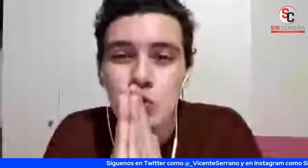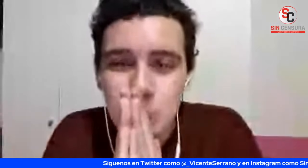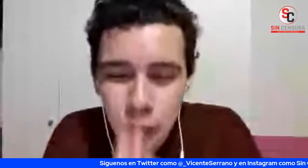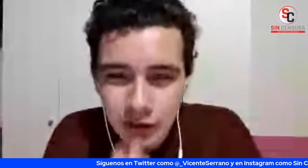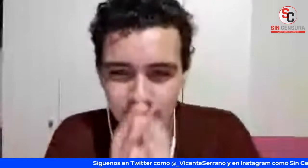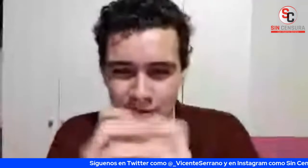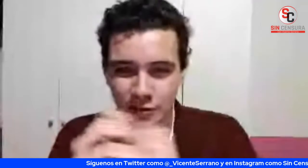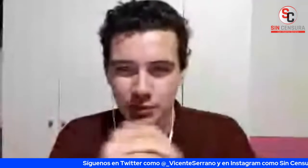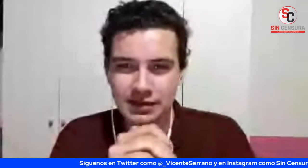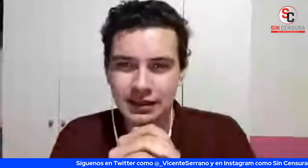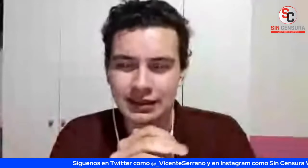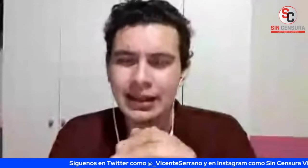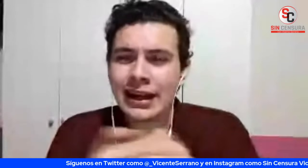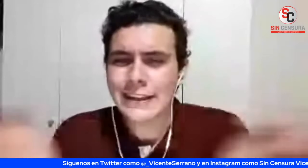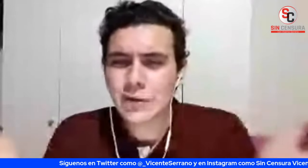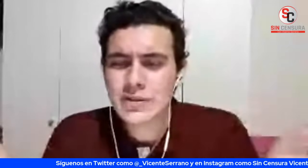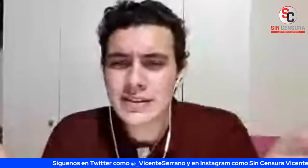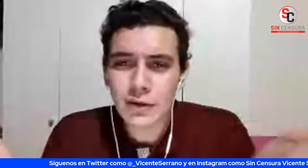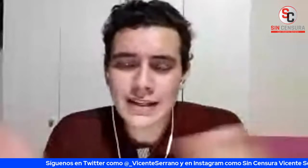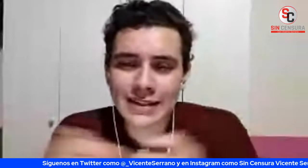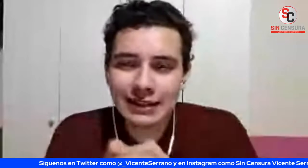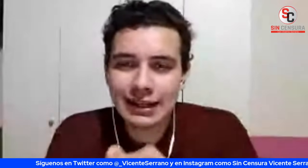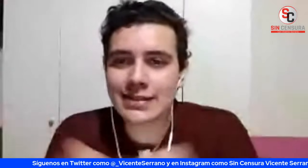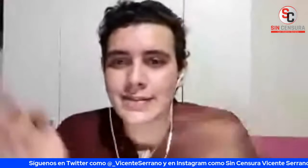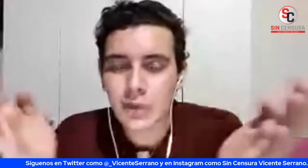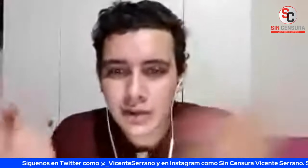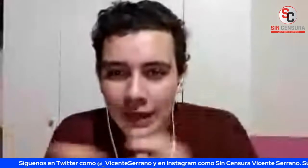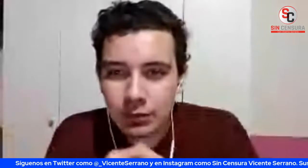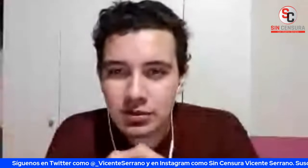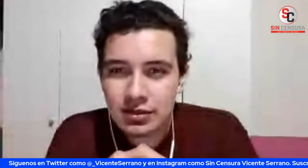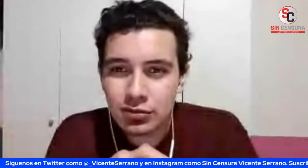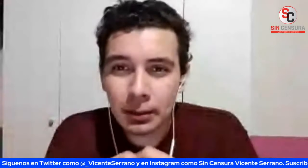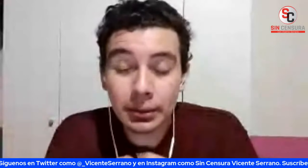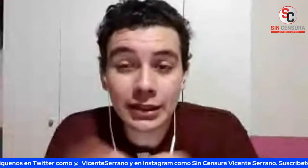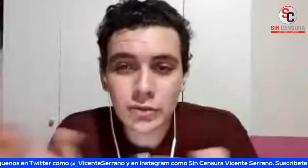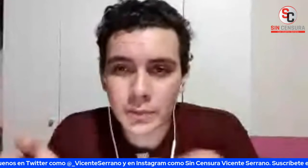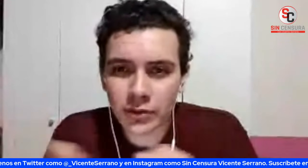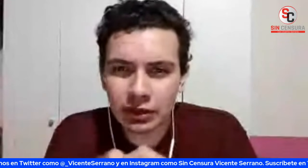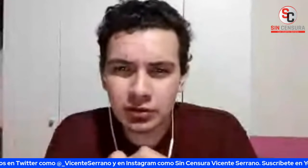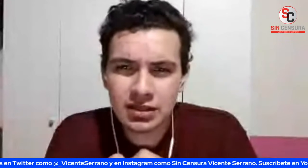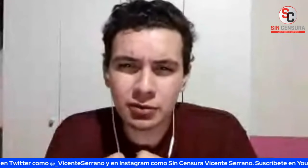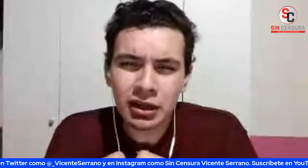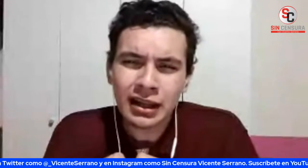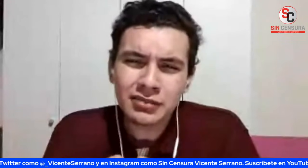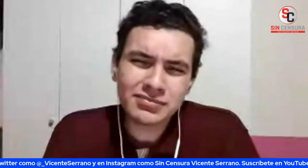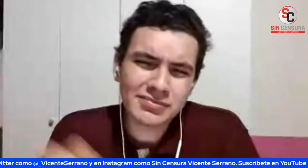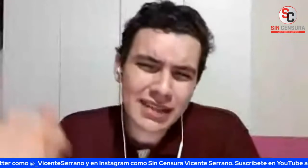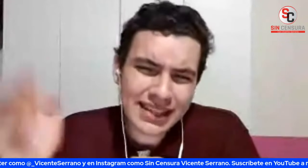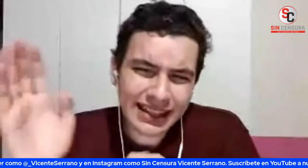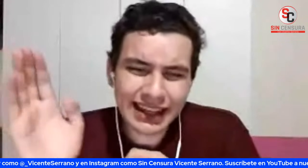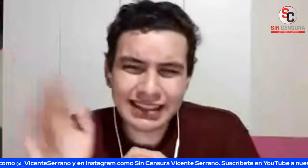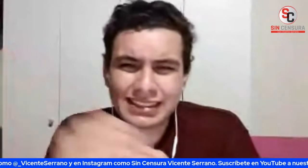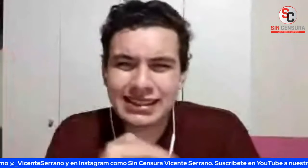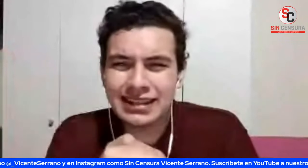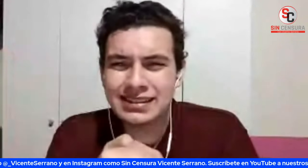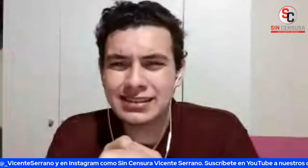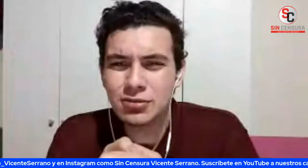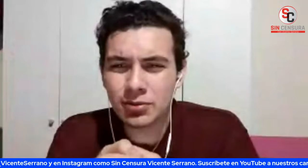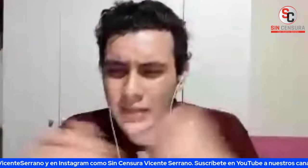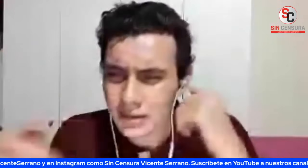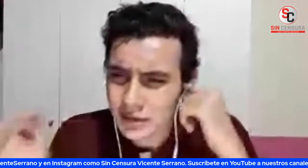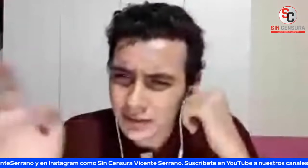hecho, sus muertos, señor presidente. Entonces, ¿cuál es el análisis? Jorge Ramos es un hambriento de protagonismo. Más allá de que